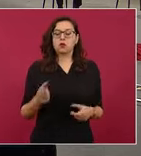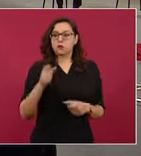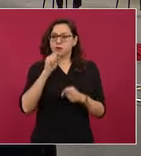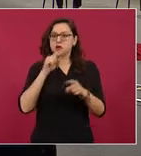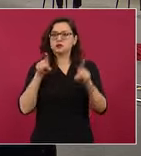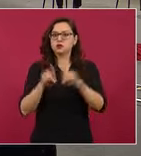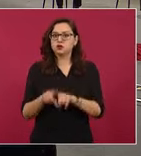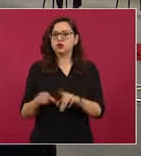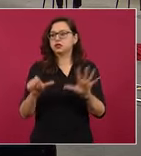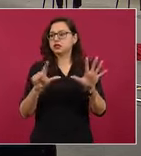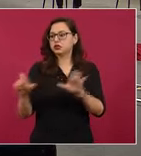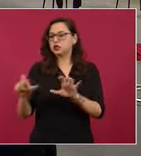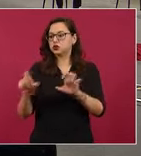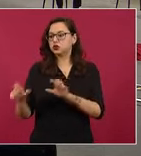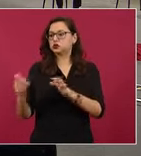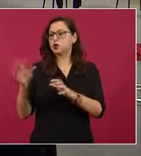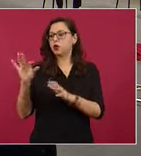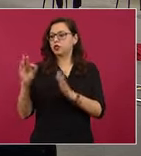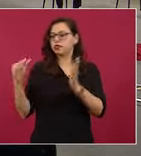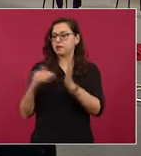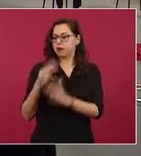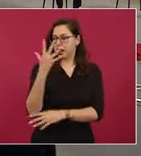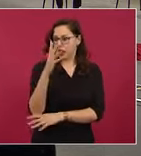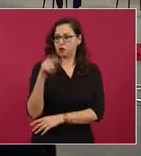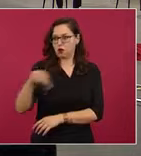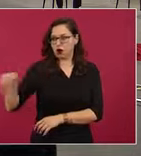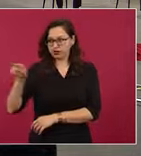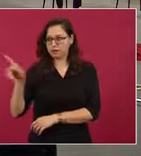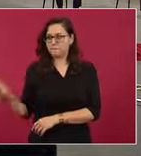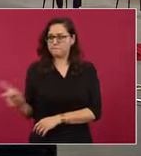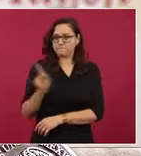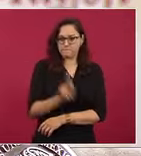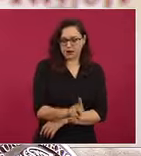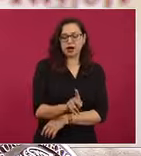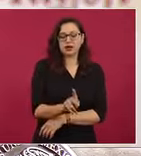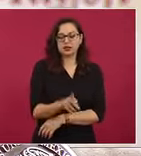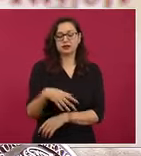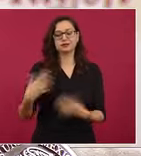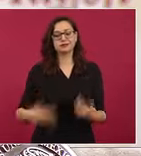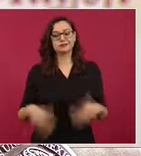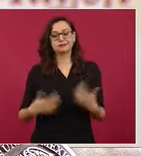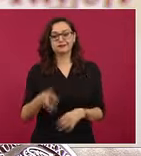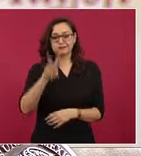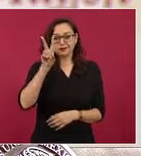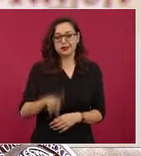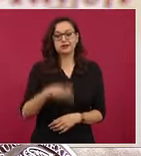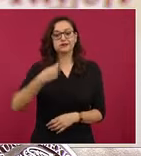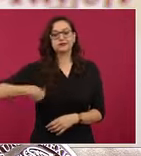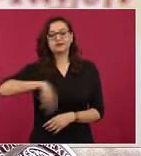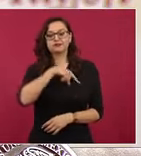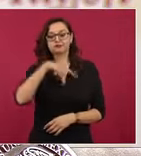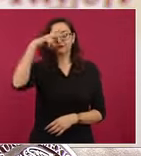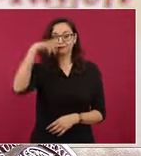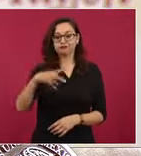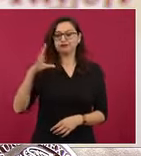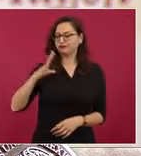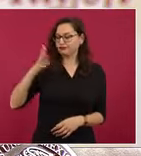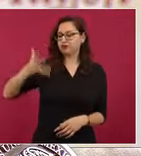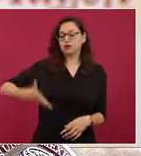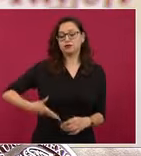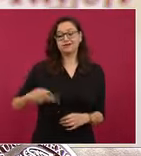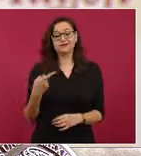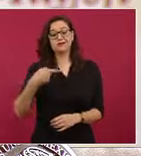mil árboles. Esta magna obra nos enorgullece como mexicanos. Sin embargo, hay muchos que